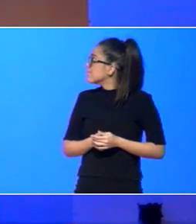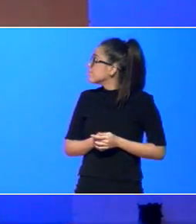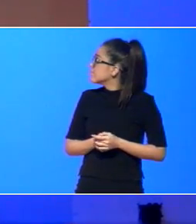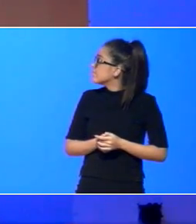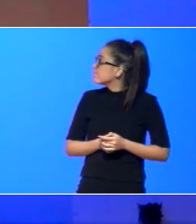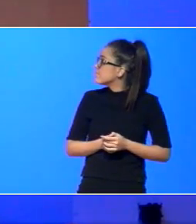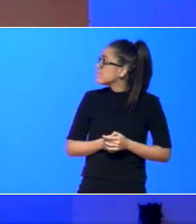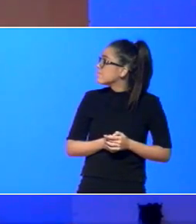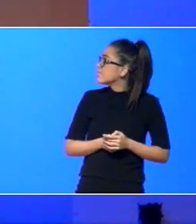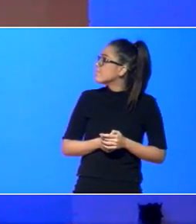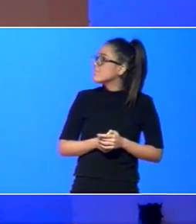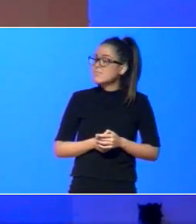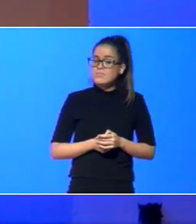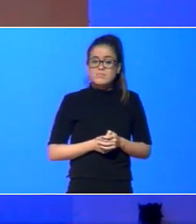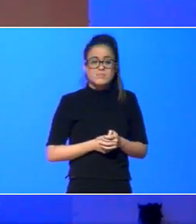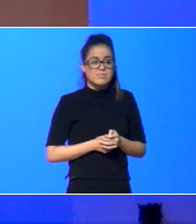Bai?